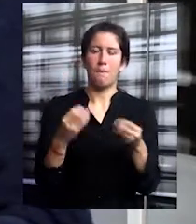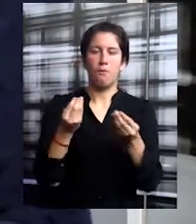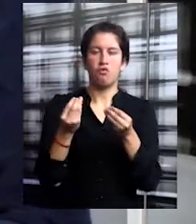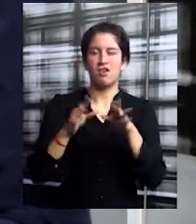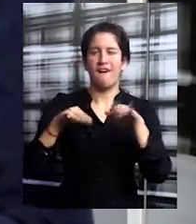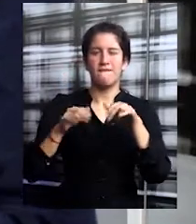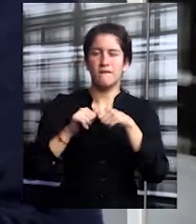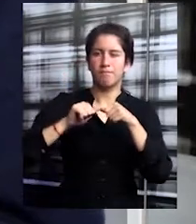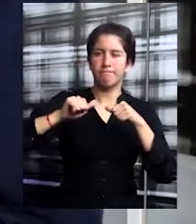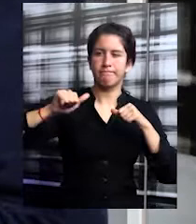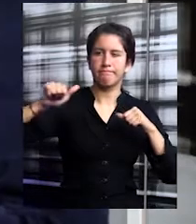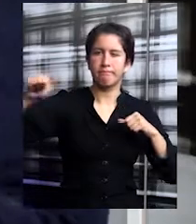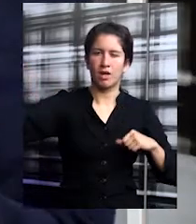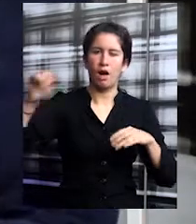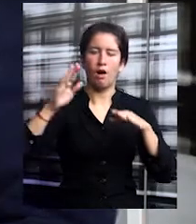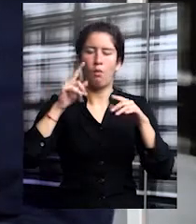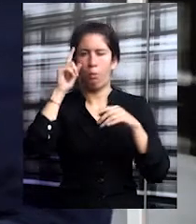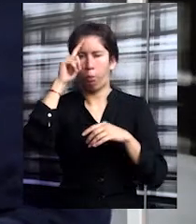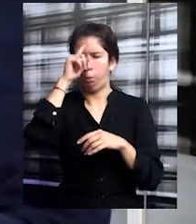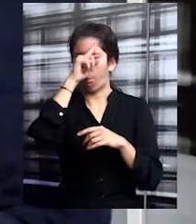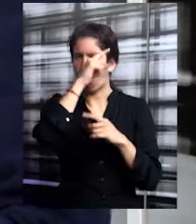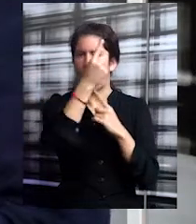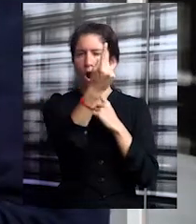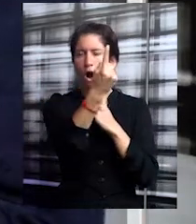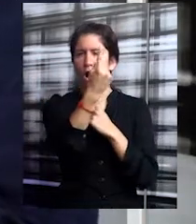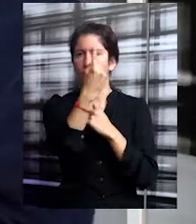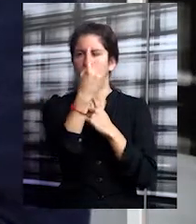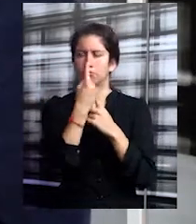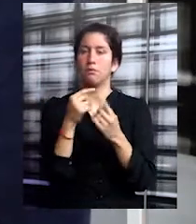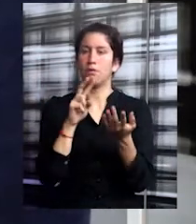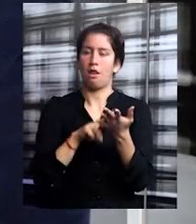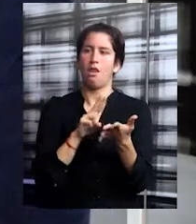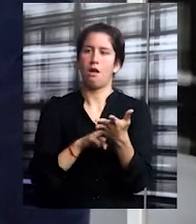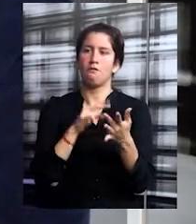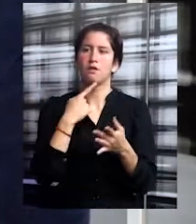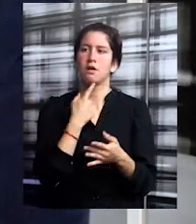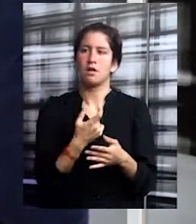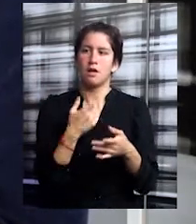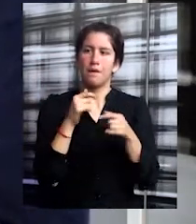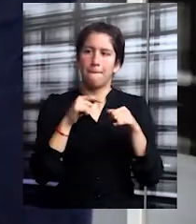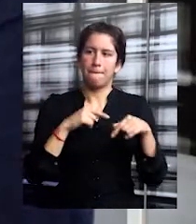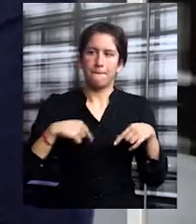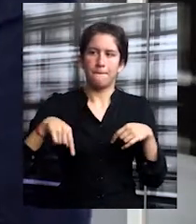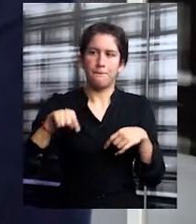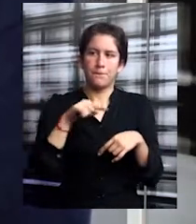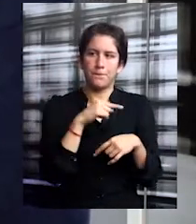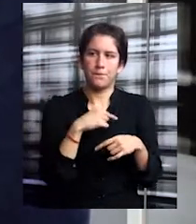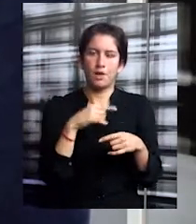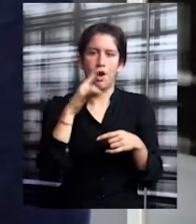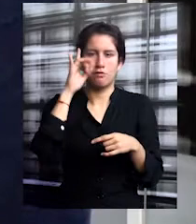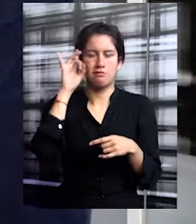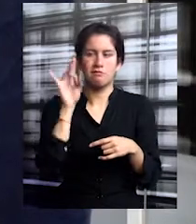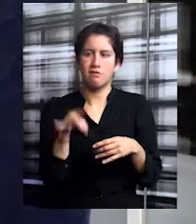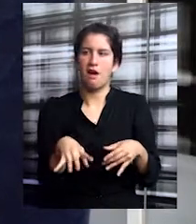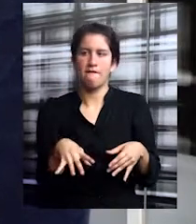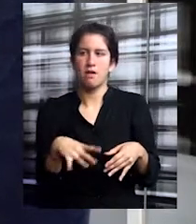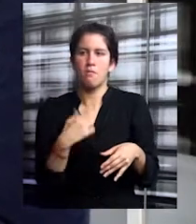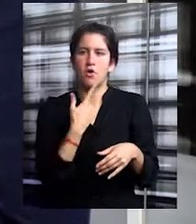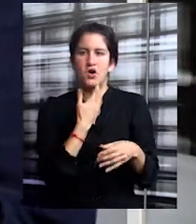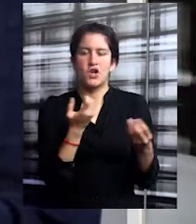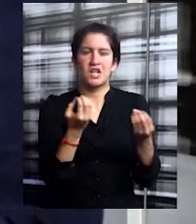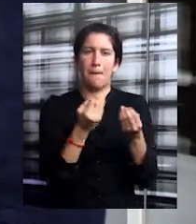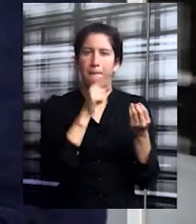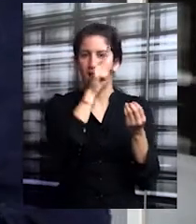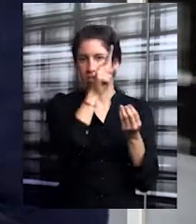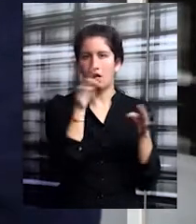por distancia cuesta a veces llegar. Y la verdad es que se conocen, nosotros como canal regional sabemos lo que